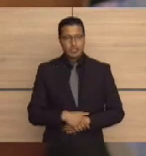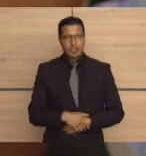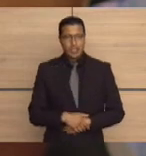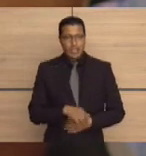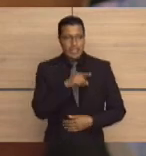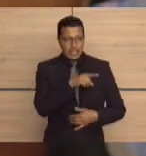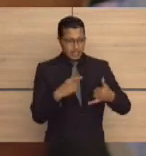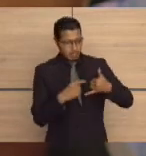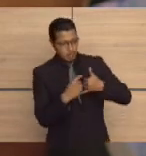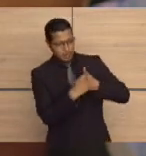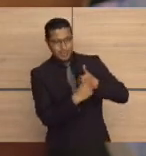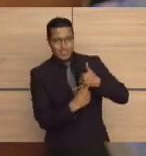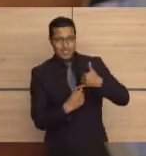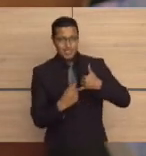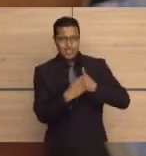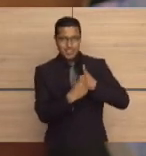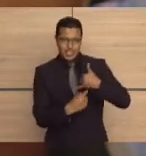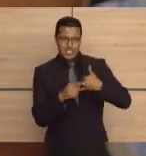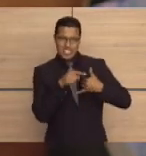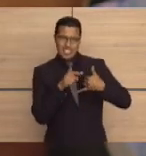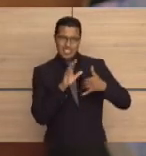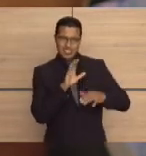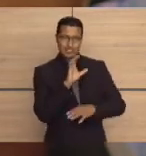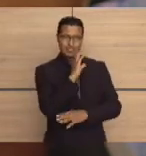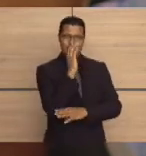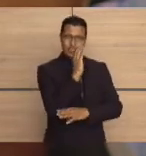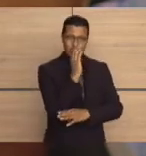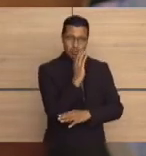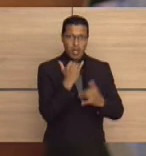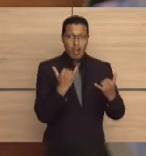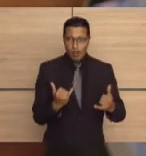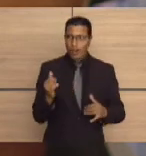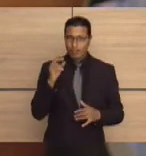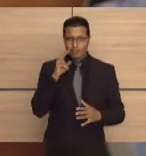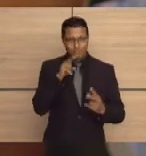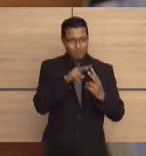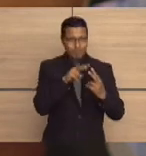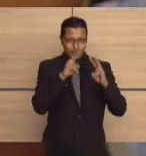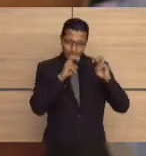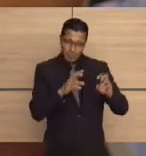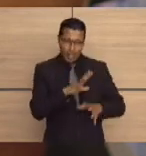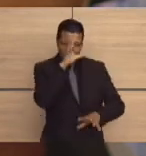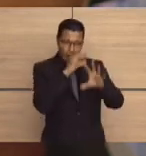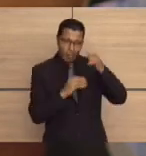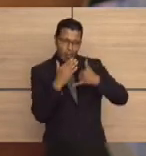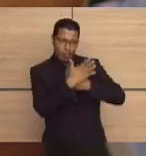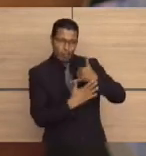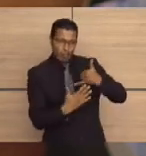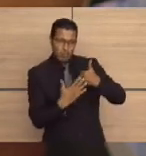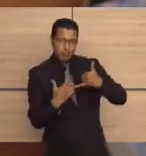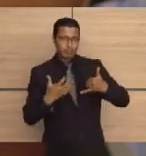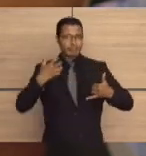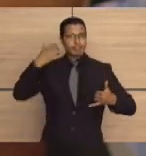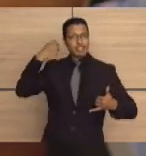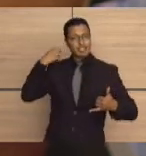de esas regiones que constituyen el mosaico del país tal como lo tenemos hoy, es muy distinta